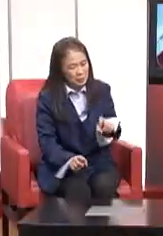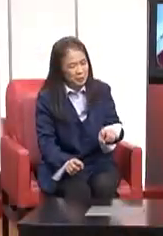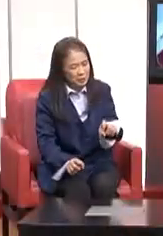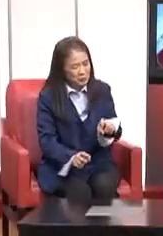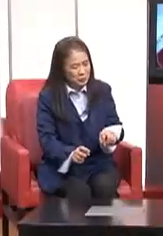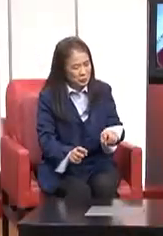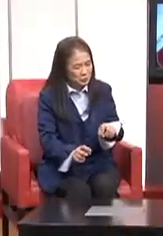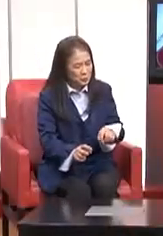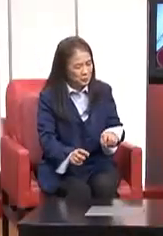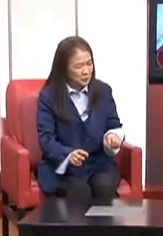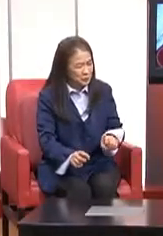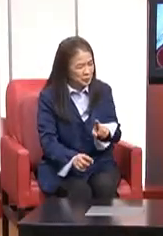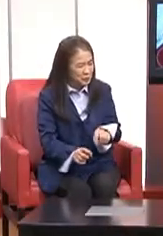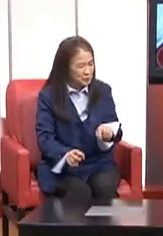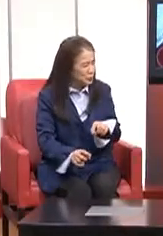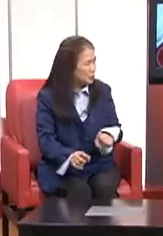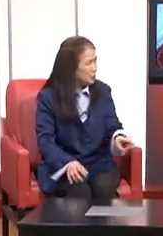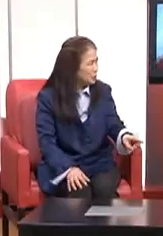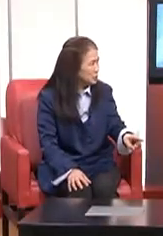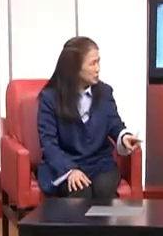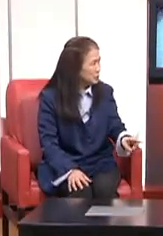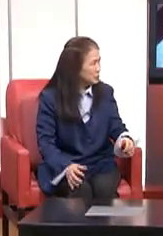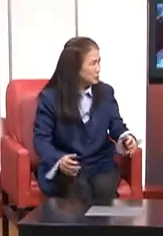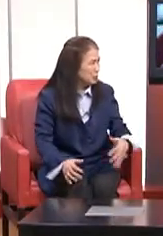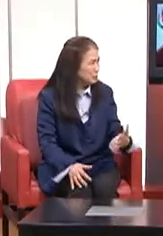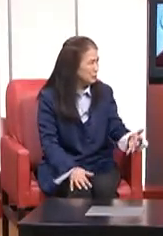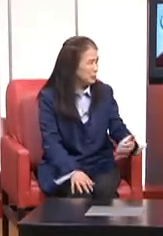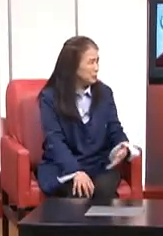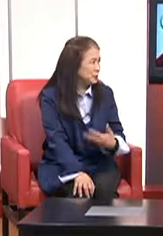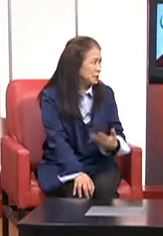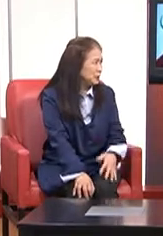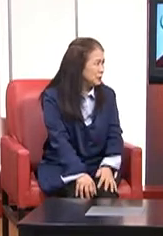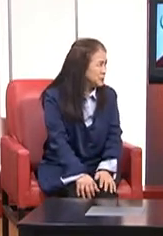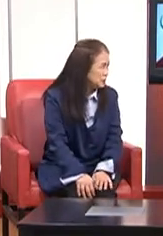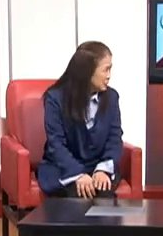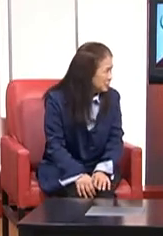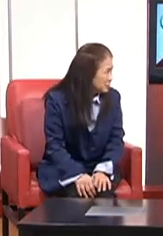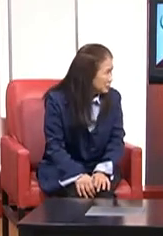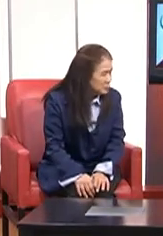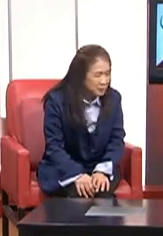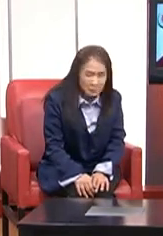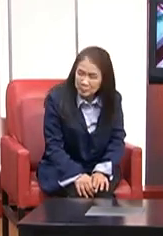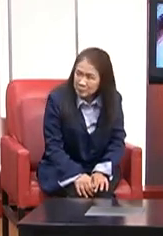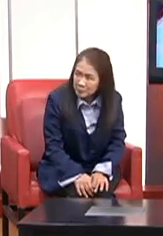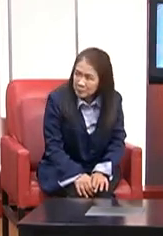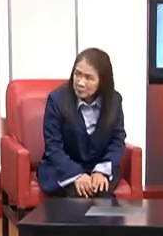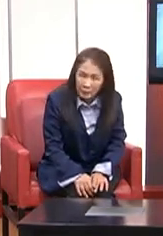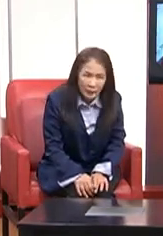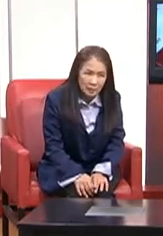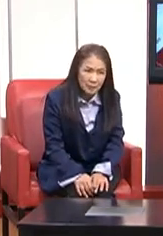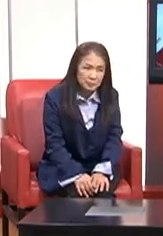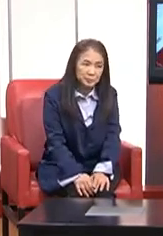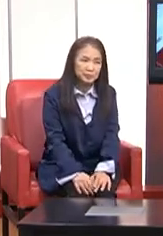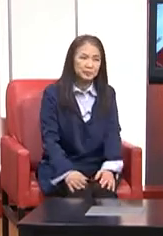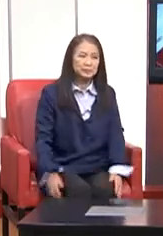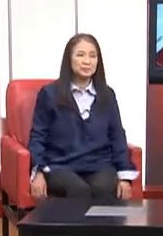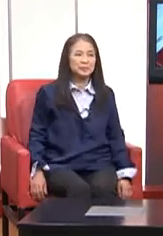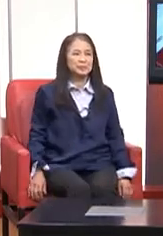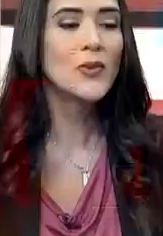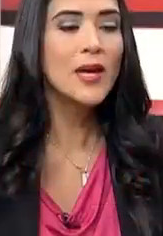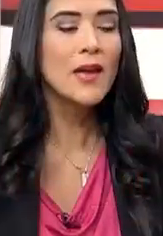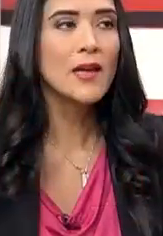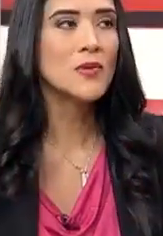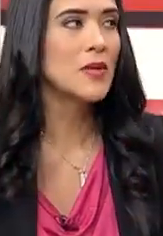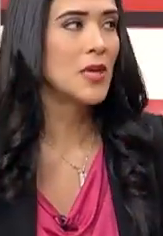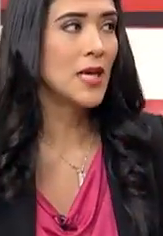and everybody looking for the hole so people get healthy. All right. Yeah. Ella viene cada año a México en